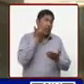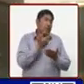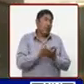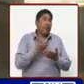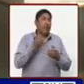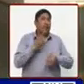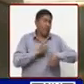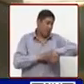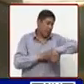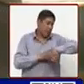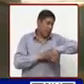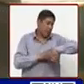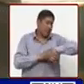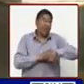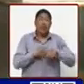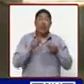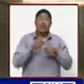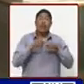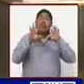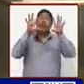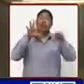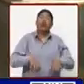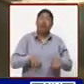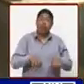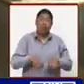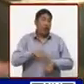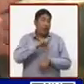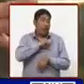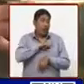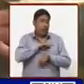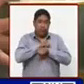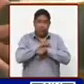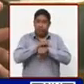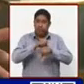a estas horas la barra de The Strongest, me parece. La policía